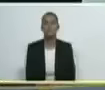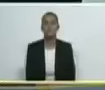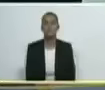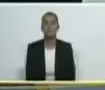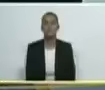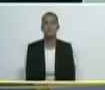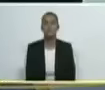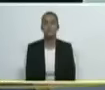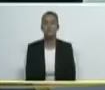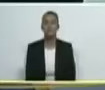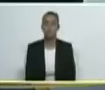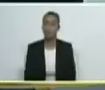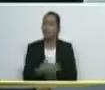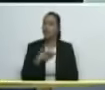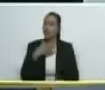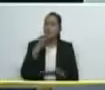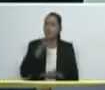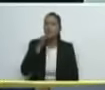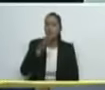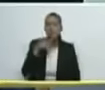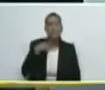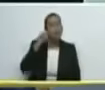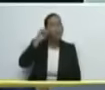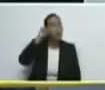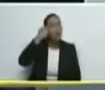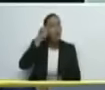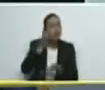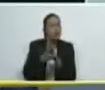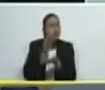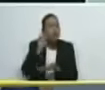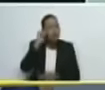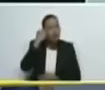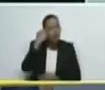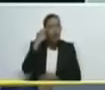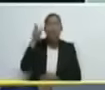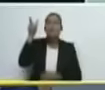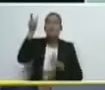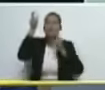siempre recuerdo a nuestro comandante Hugo Chávez.